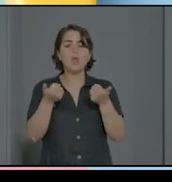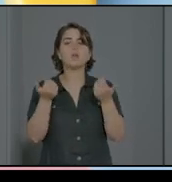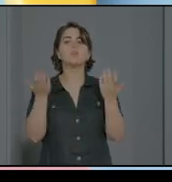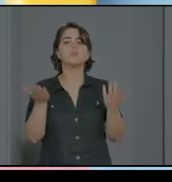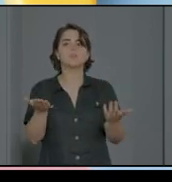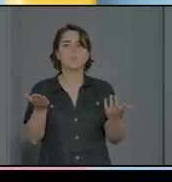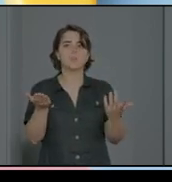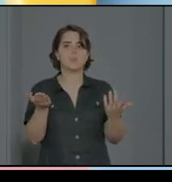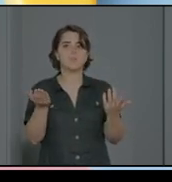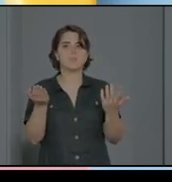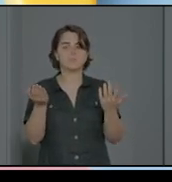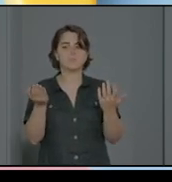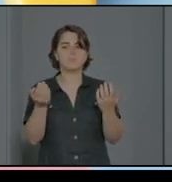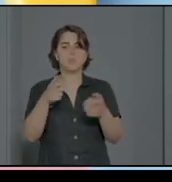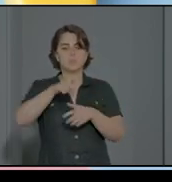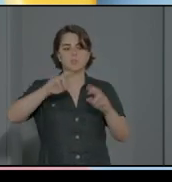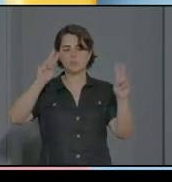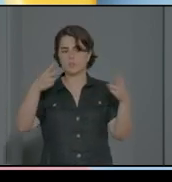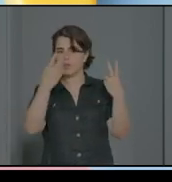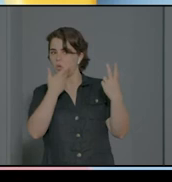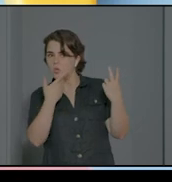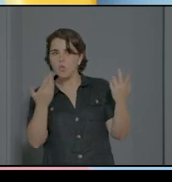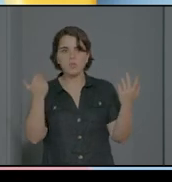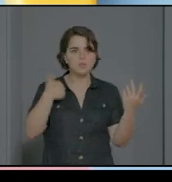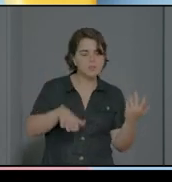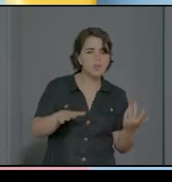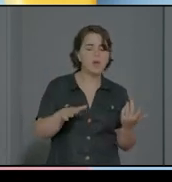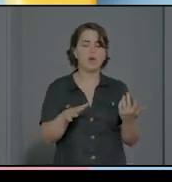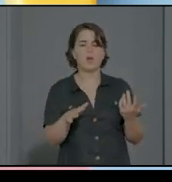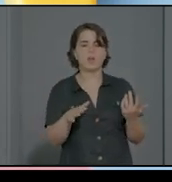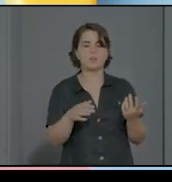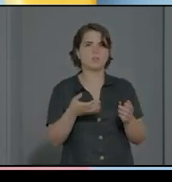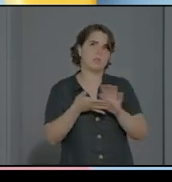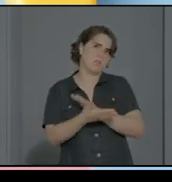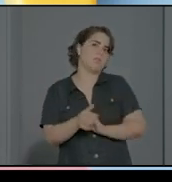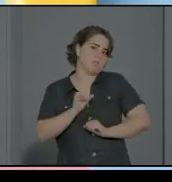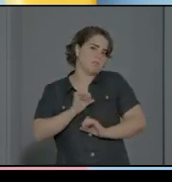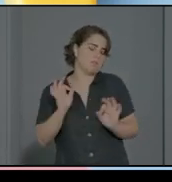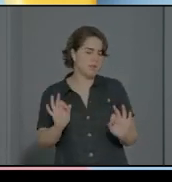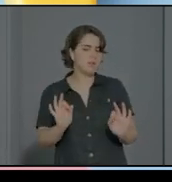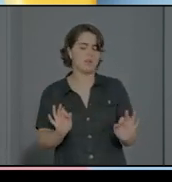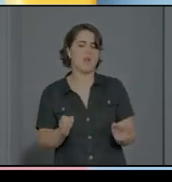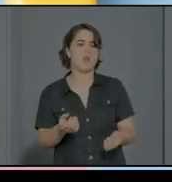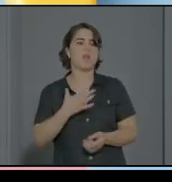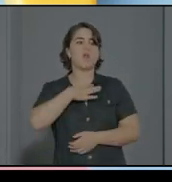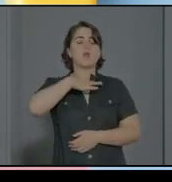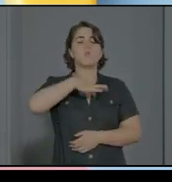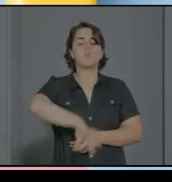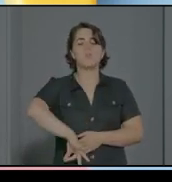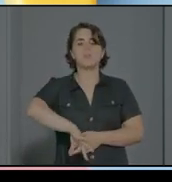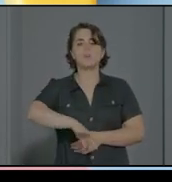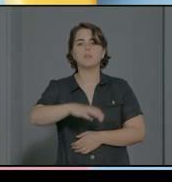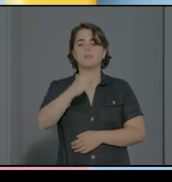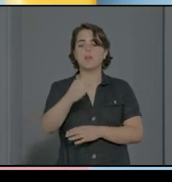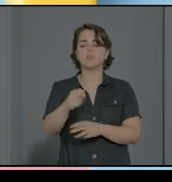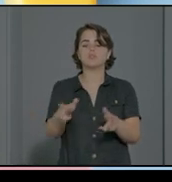me conocen me dicen, claro, pues era de esperar, pero quizás donde haya poco apoyo social en la terapia habría